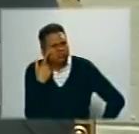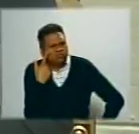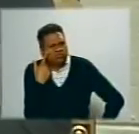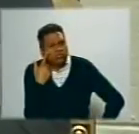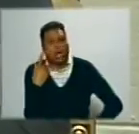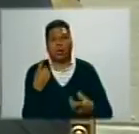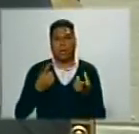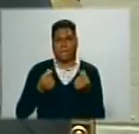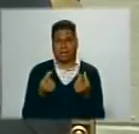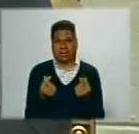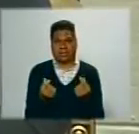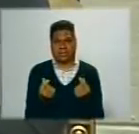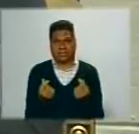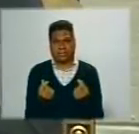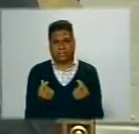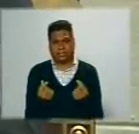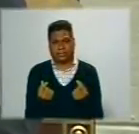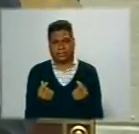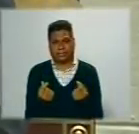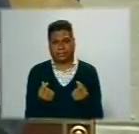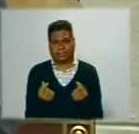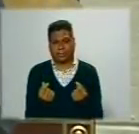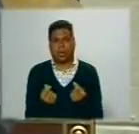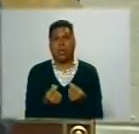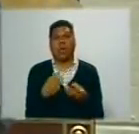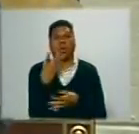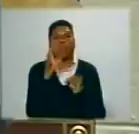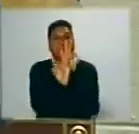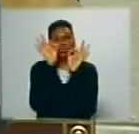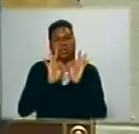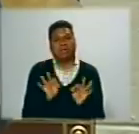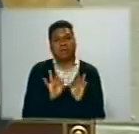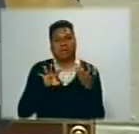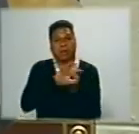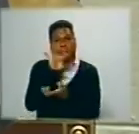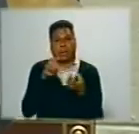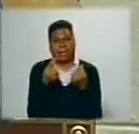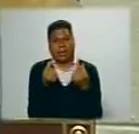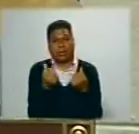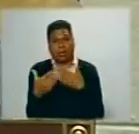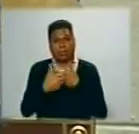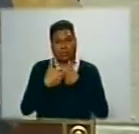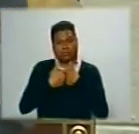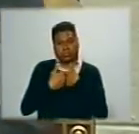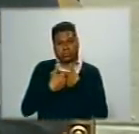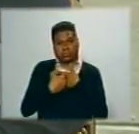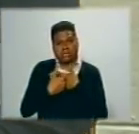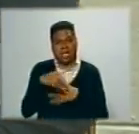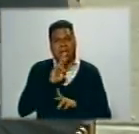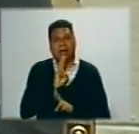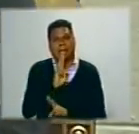Los precios, como consecuencia de una guerra económica, responden